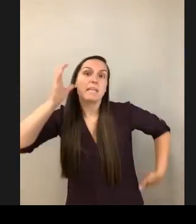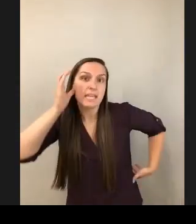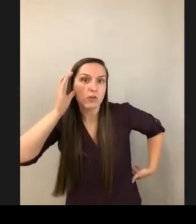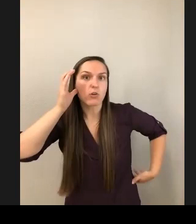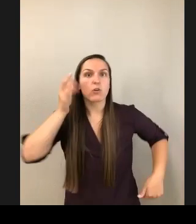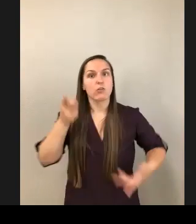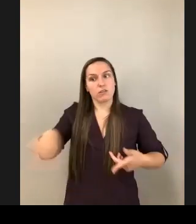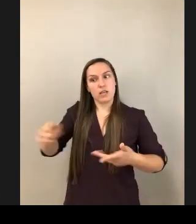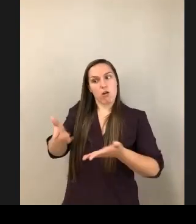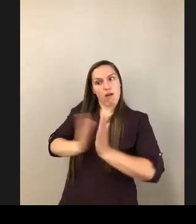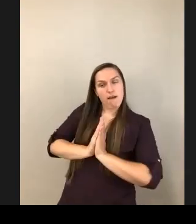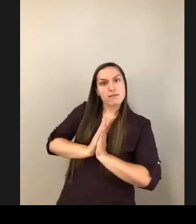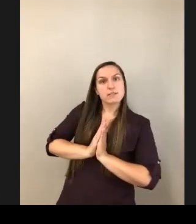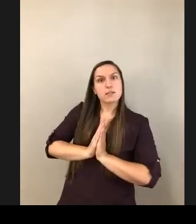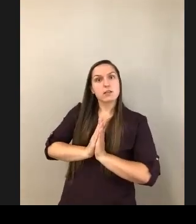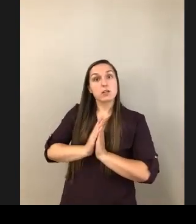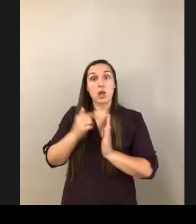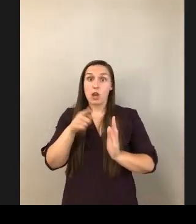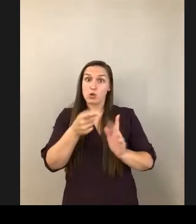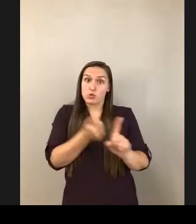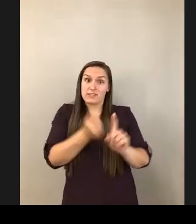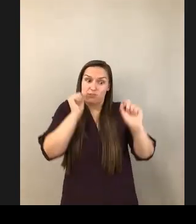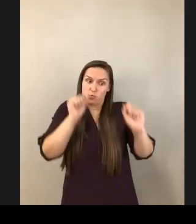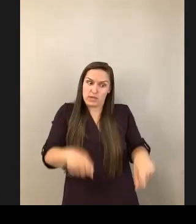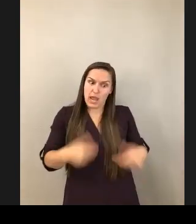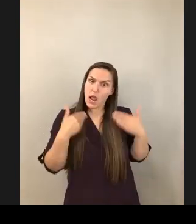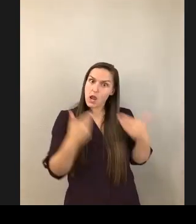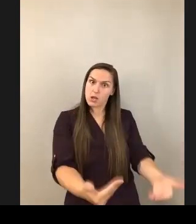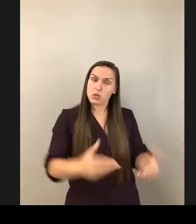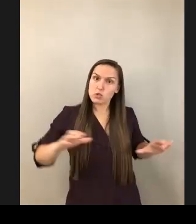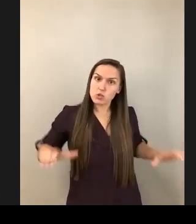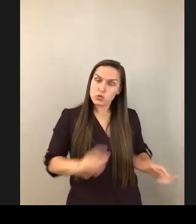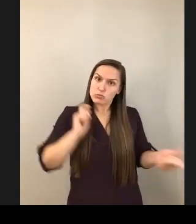pidiendo y estás en una posición de hacer algo,